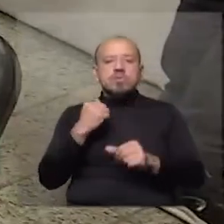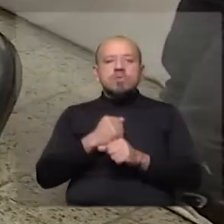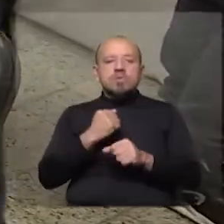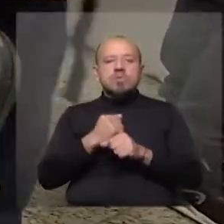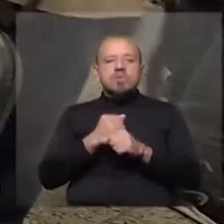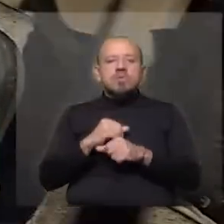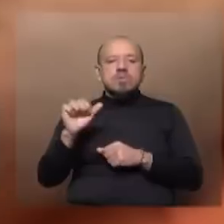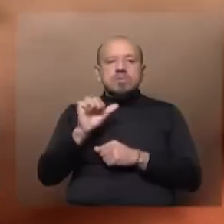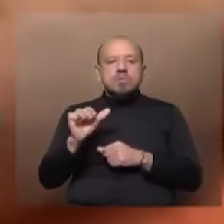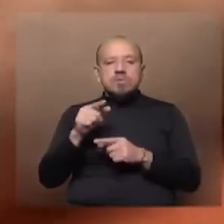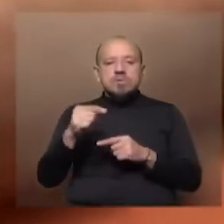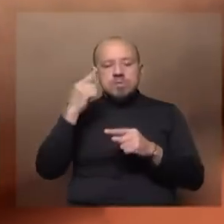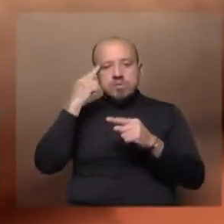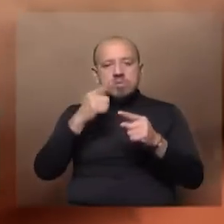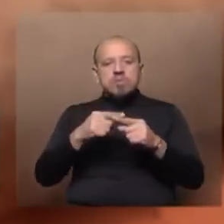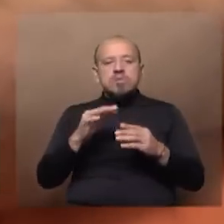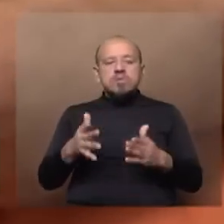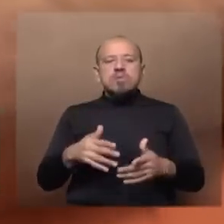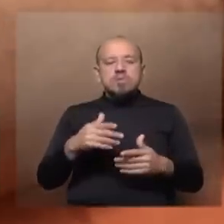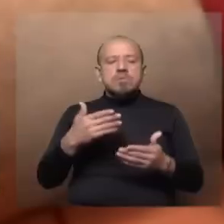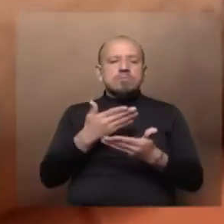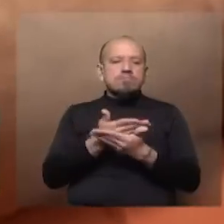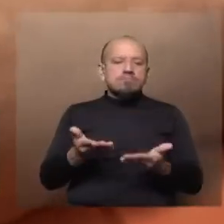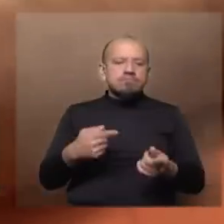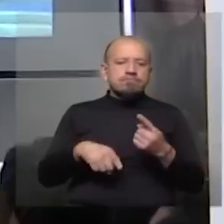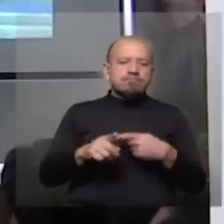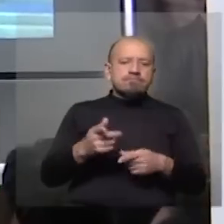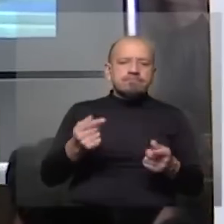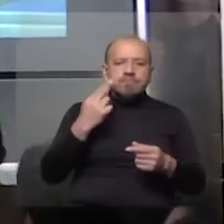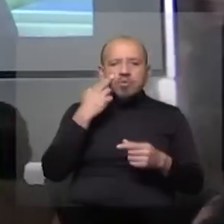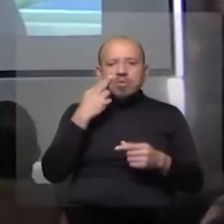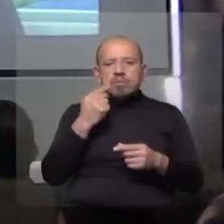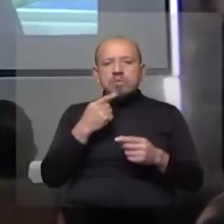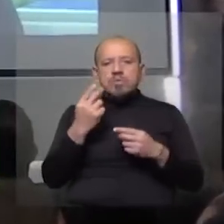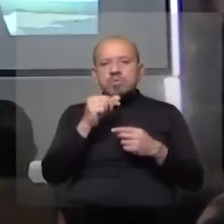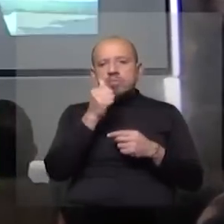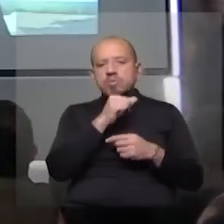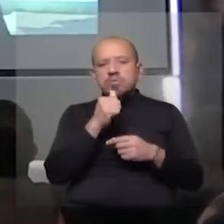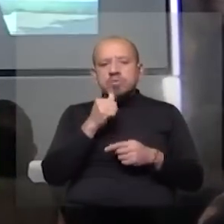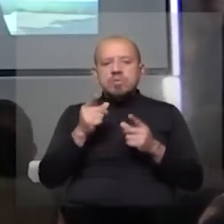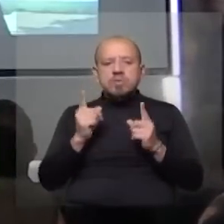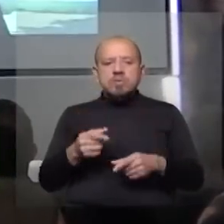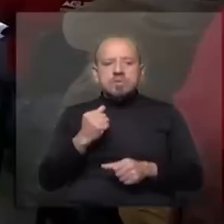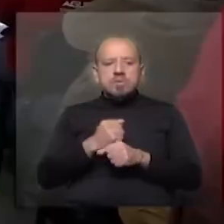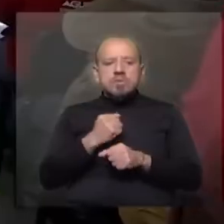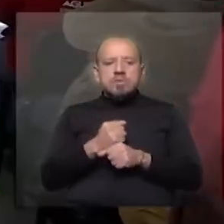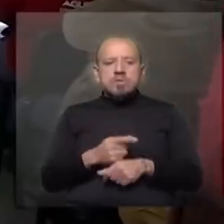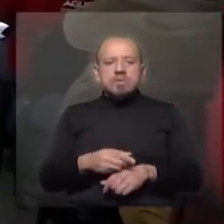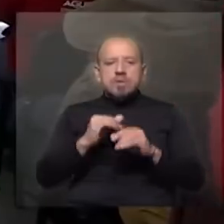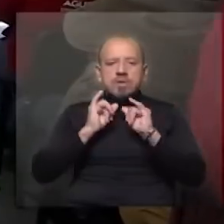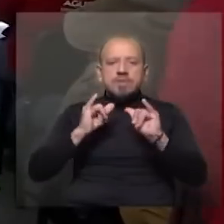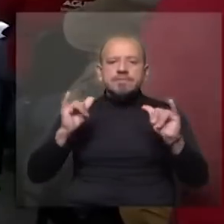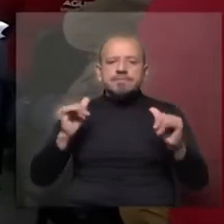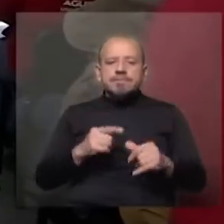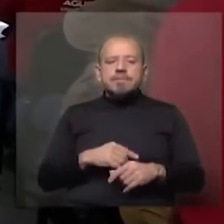y empresarios el objetivo es aportar elementos que contribuyan a atender una problemática social que también se vive en el ámbito laboral campaña Busca